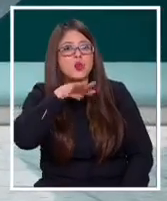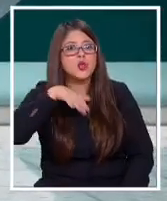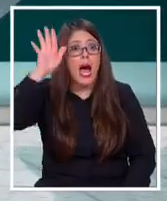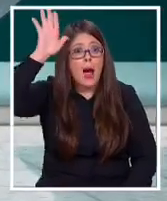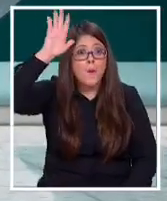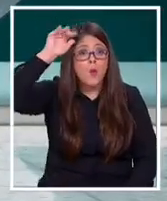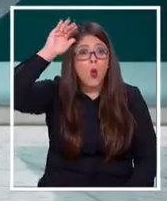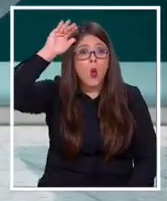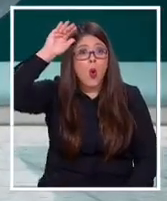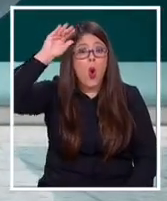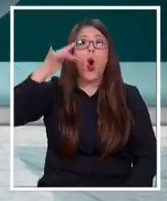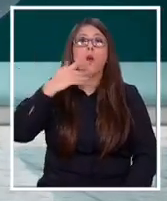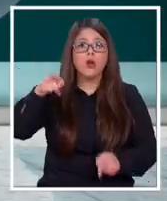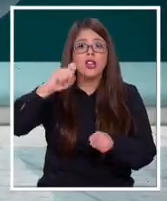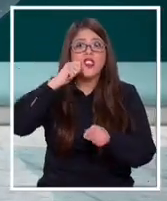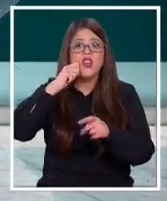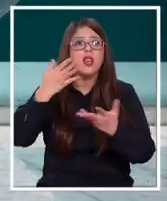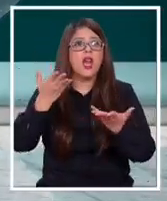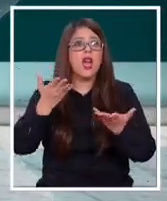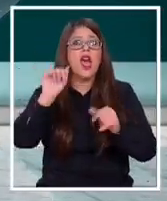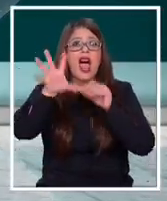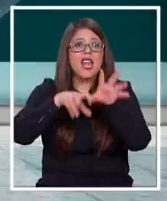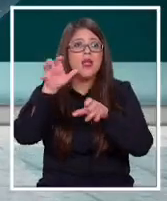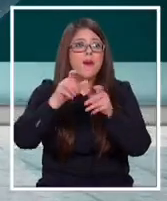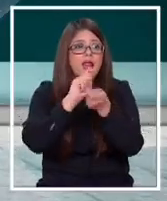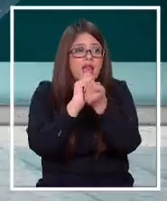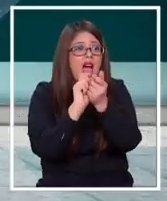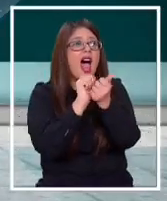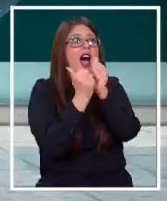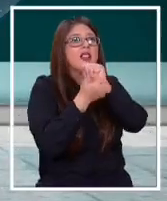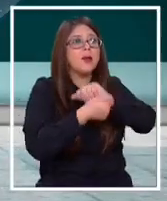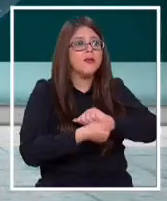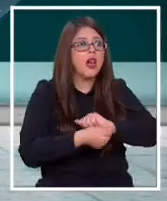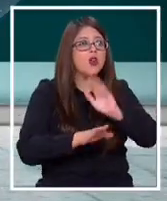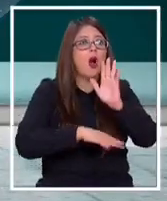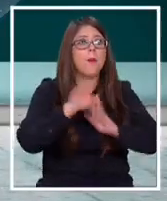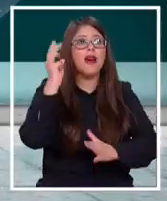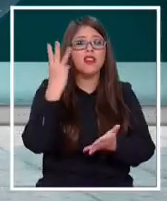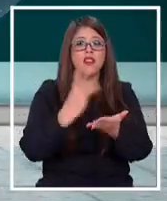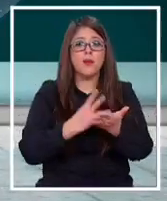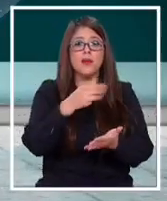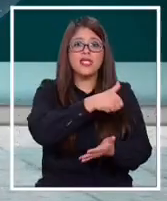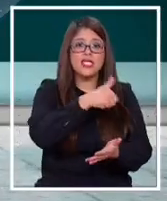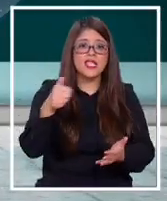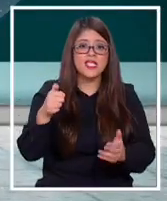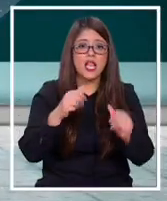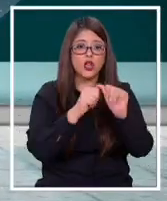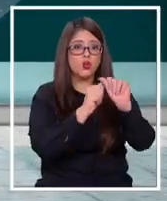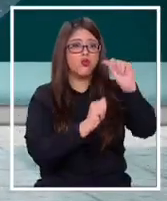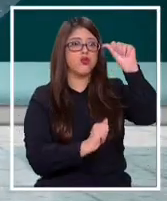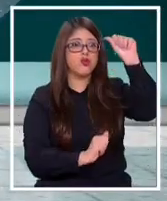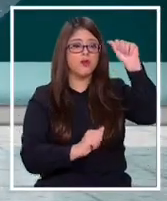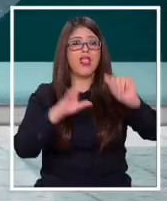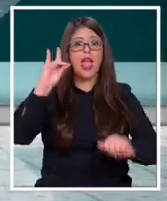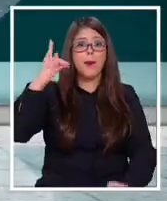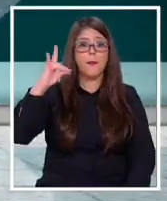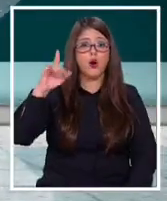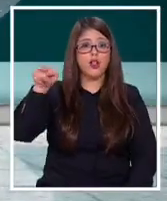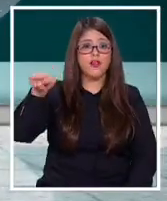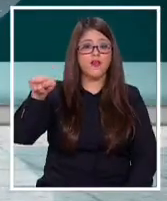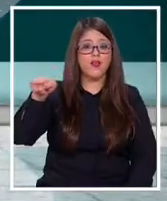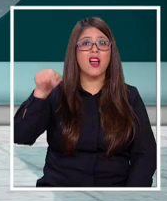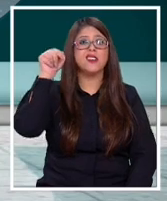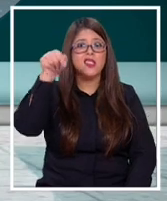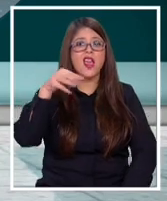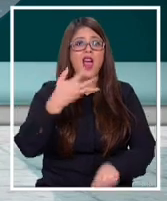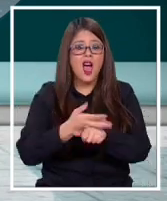en este caso, porque son animales ya adaptados a los 3.600 metros de altitud en La Paz, en donde se encuentra